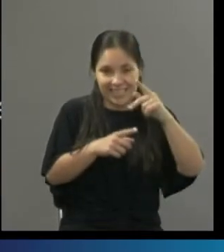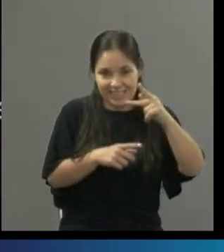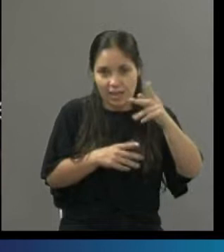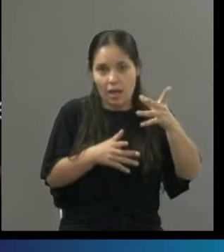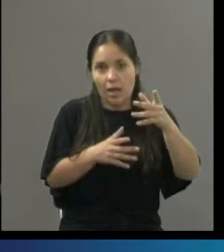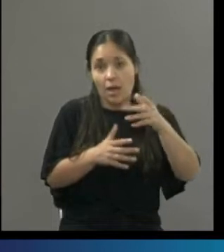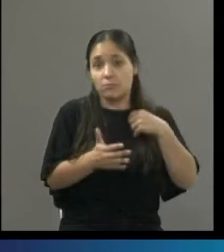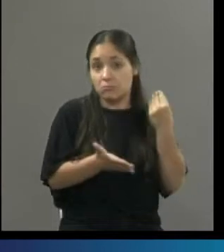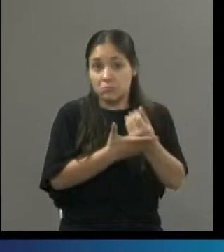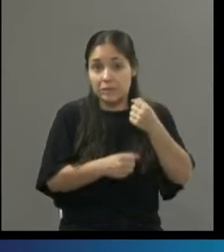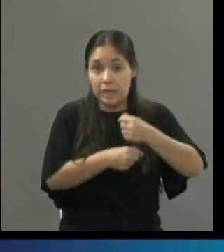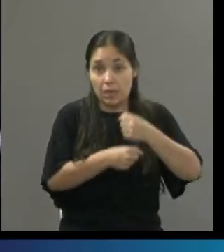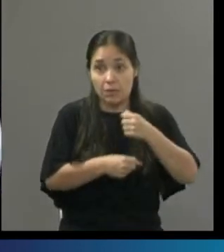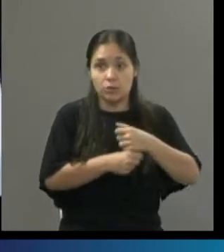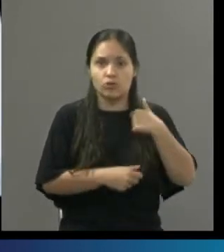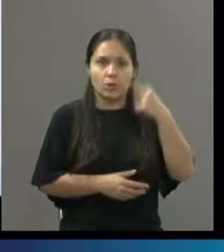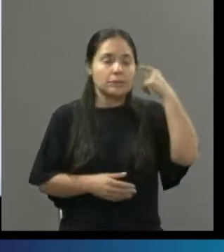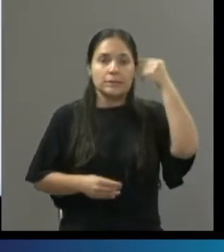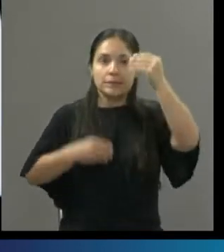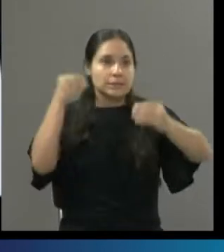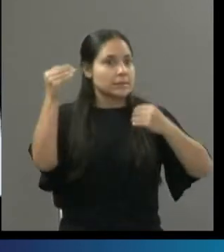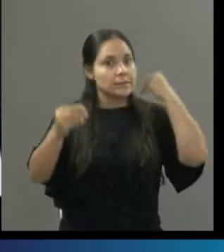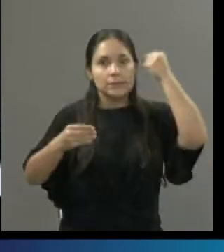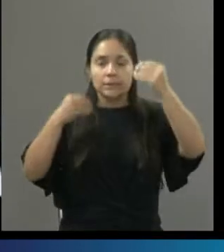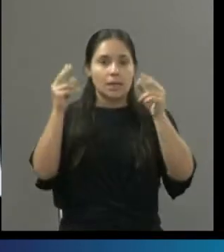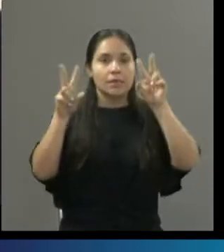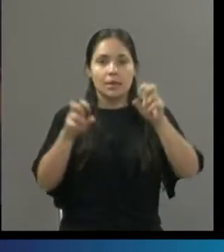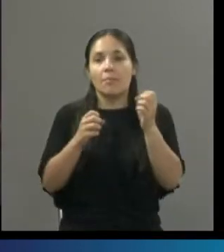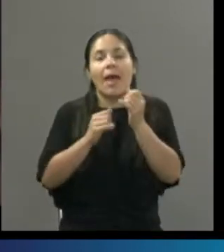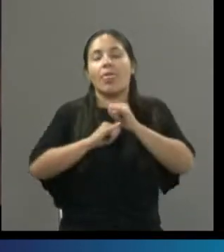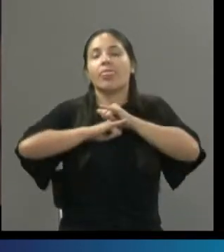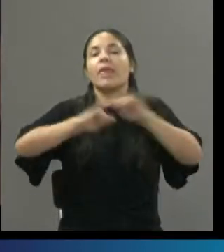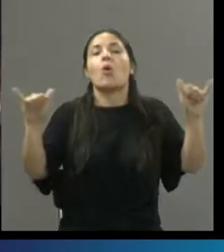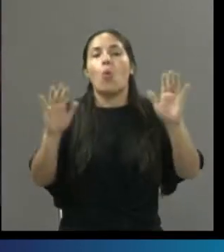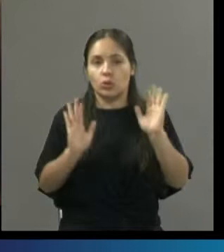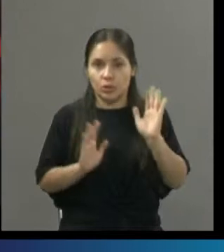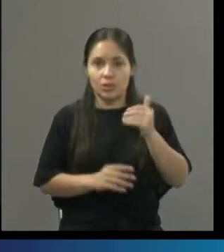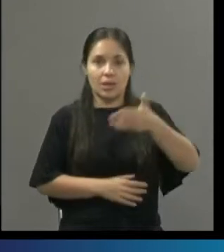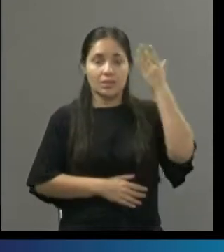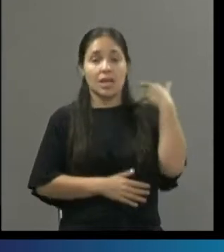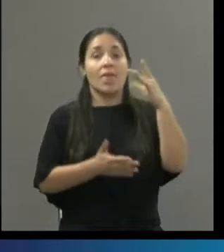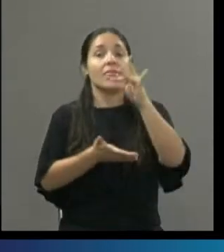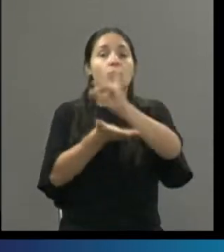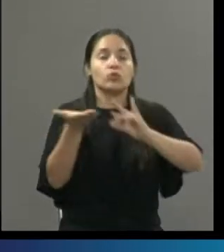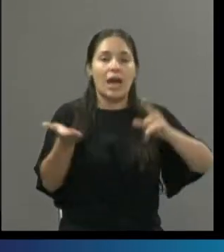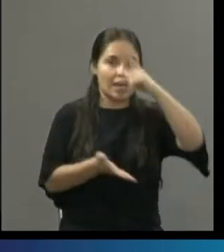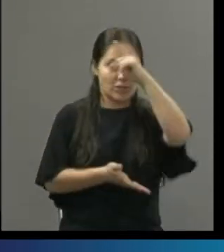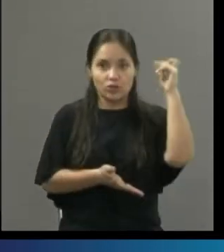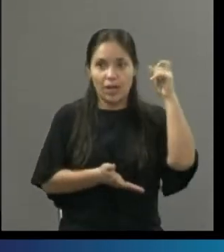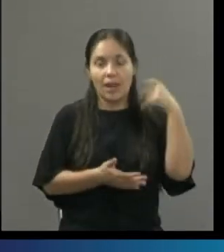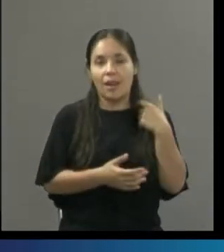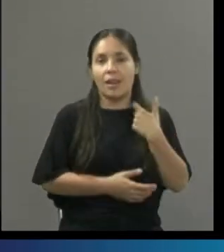muchísimo el resurgimiento de ciertos discursos. Sin ir más lejos, hace una semana juró una diputada nacional